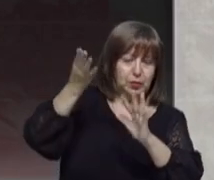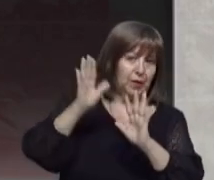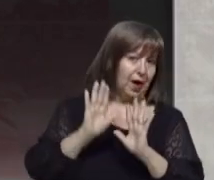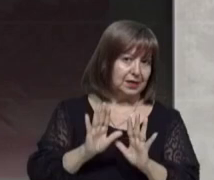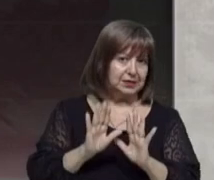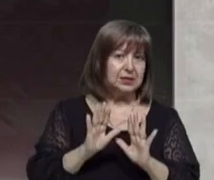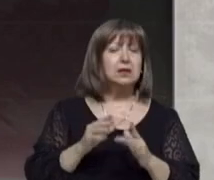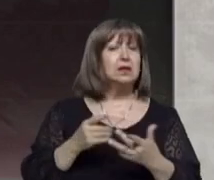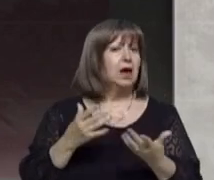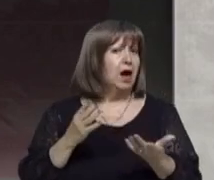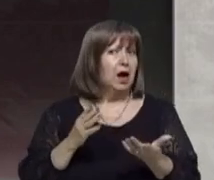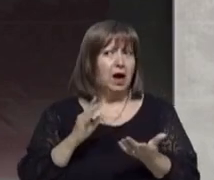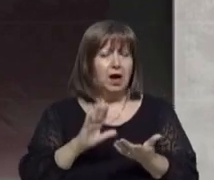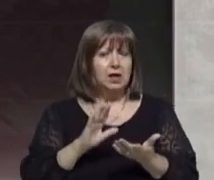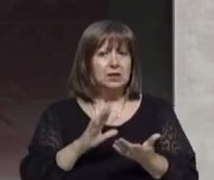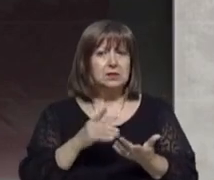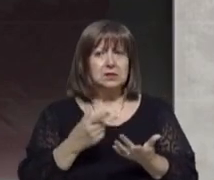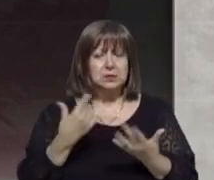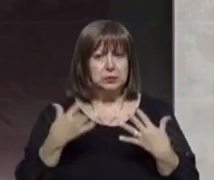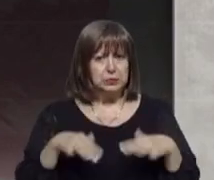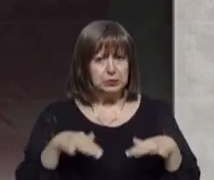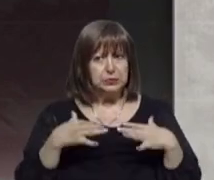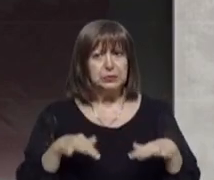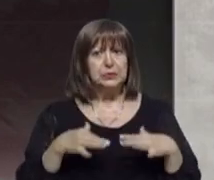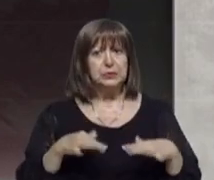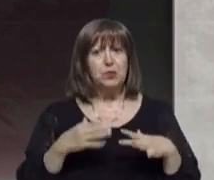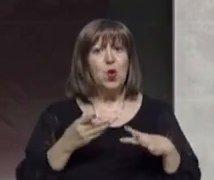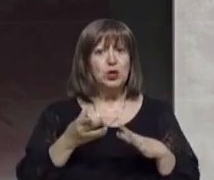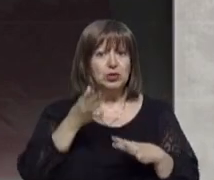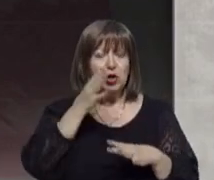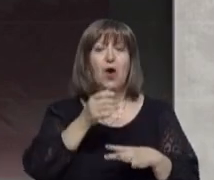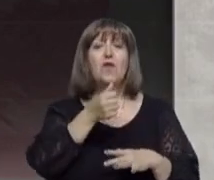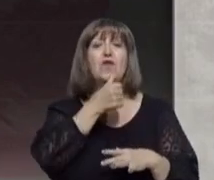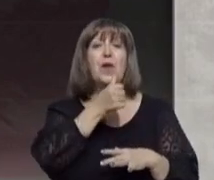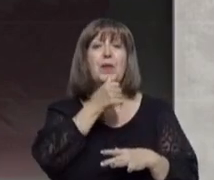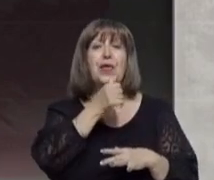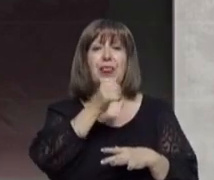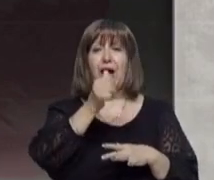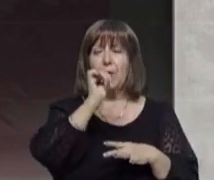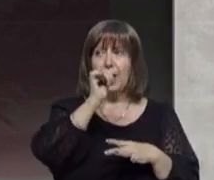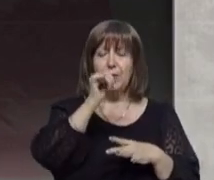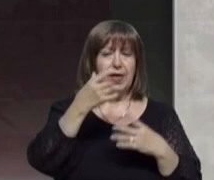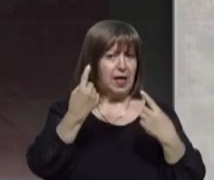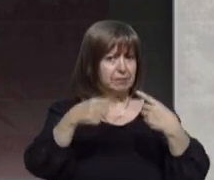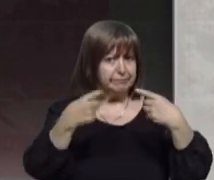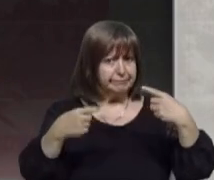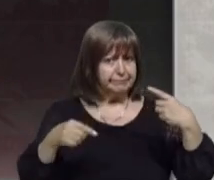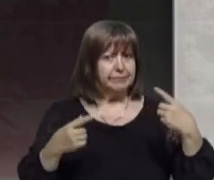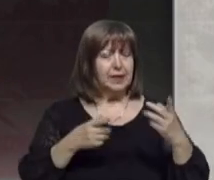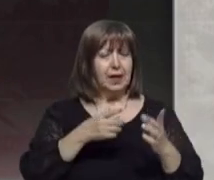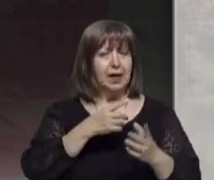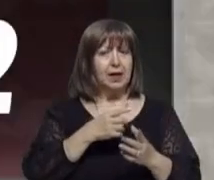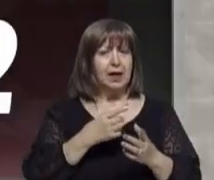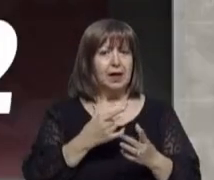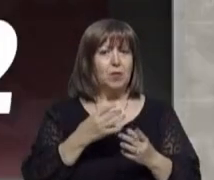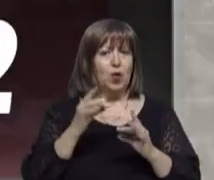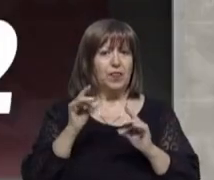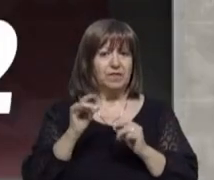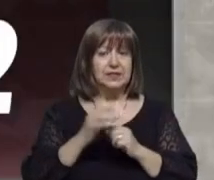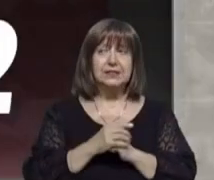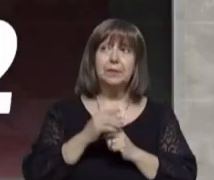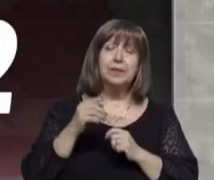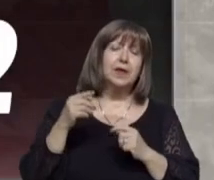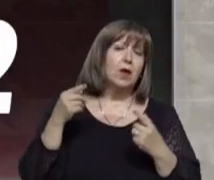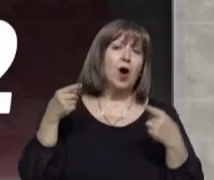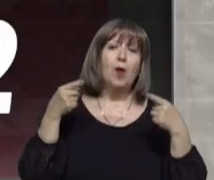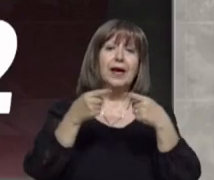y las bebidas, que son absolutamente sensibles en la canasta básica, verdaderamente la situación se ha vuelto muy difícil. El objetivo